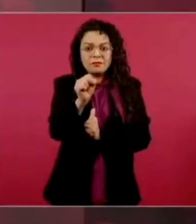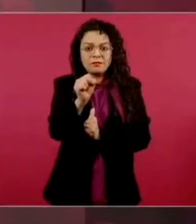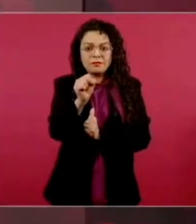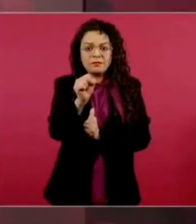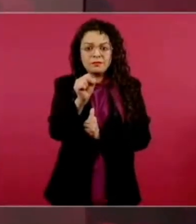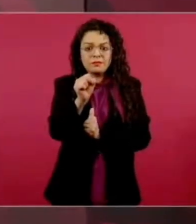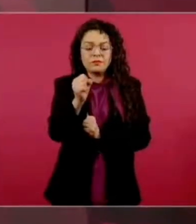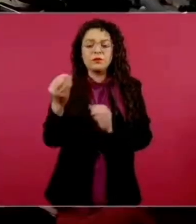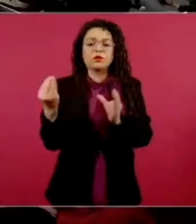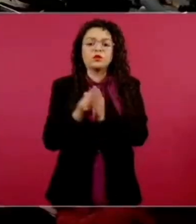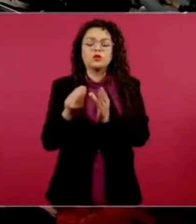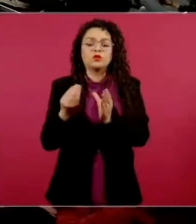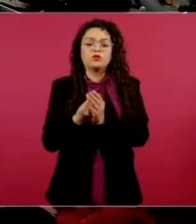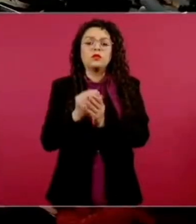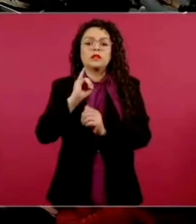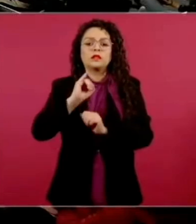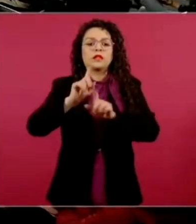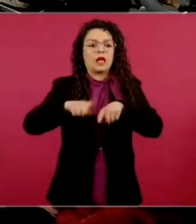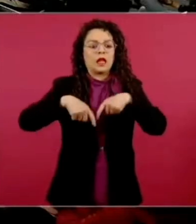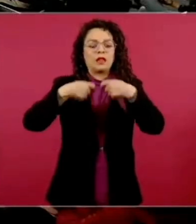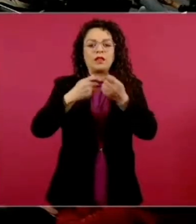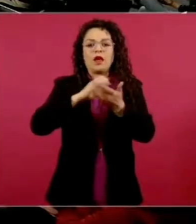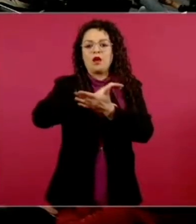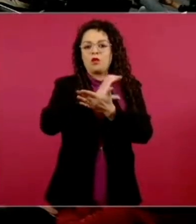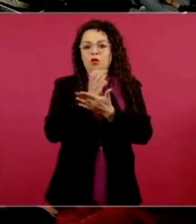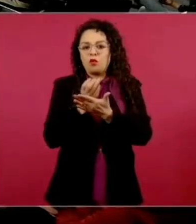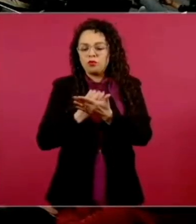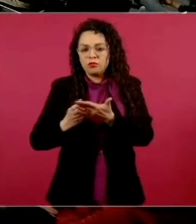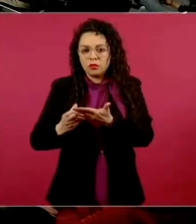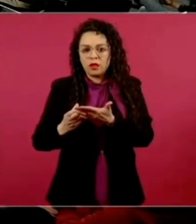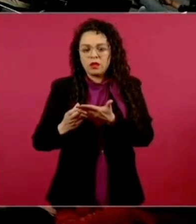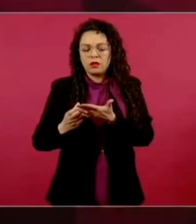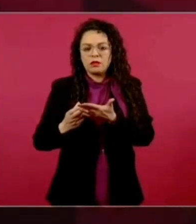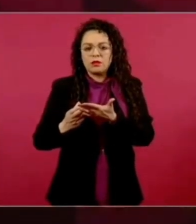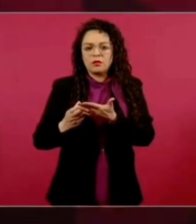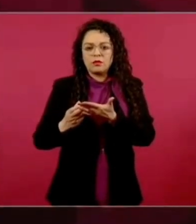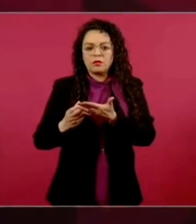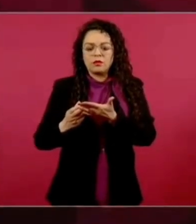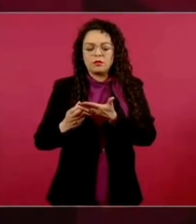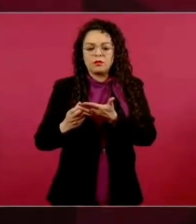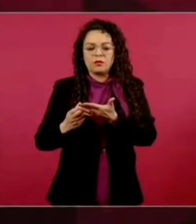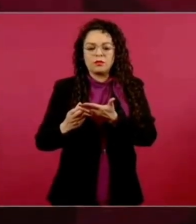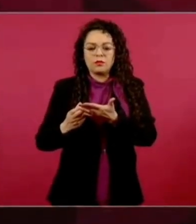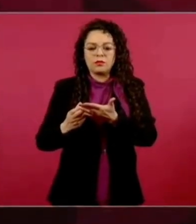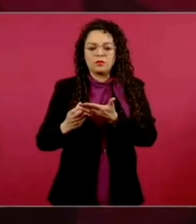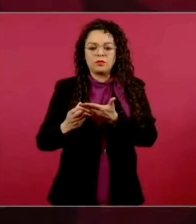con el otorgamiento de concesiones para medios de